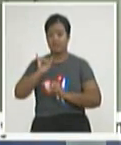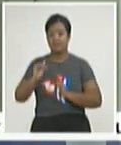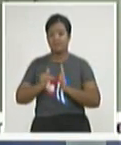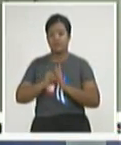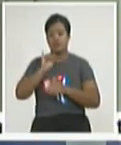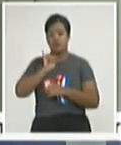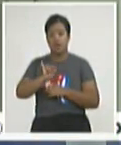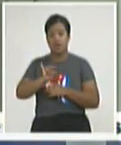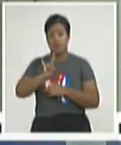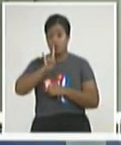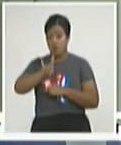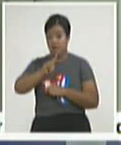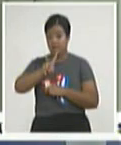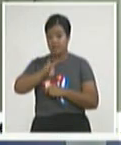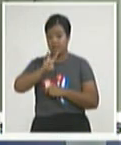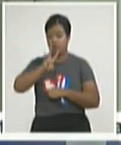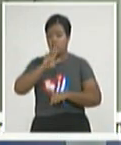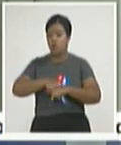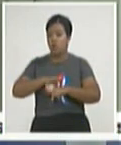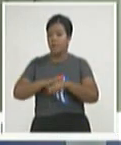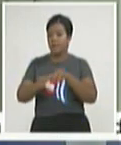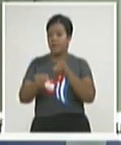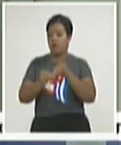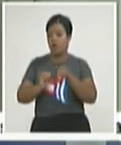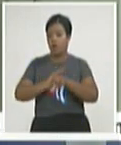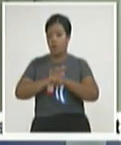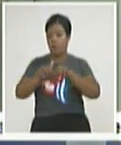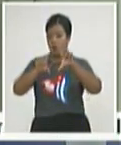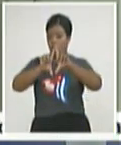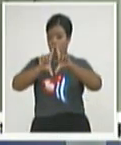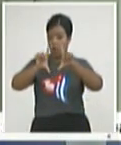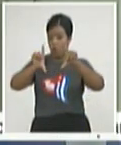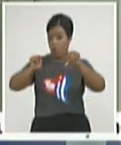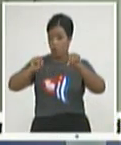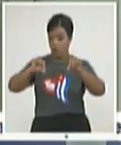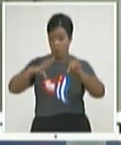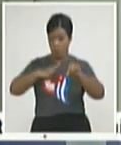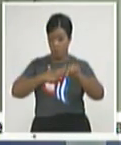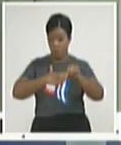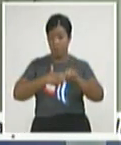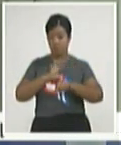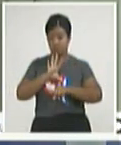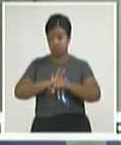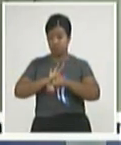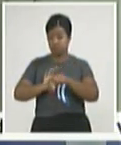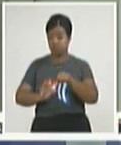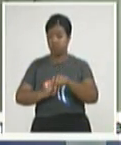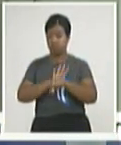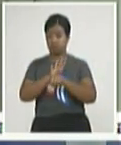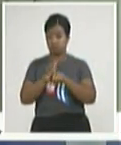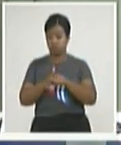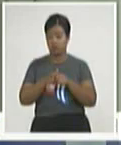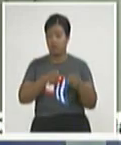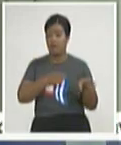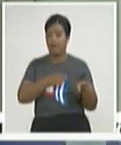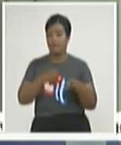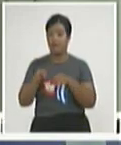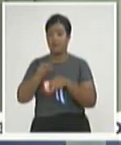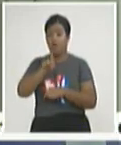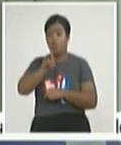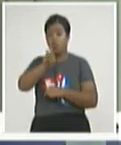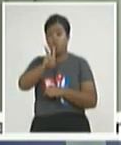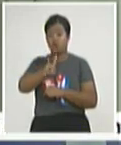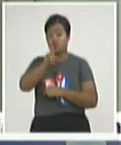6.923 como consecuencia de la transmisión autóctona de la enfermedad. Y se diagnostican 12